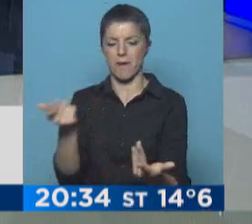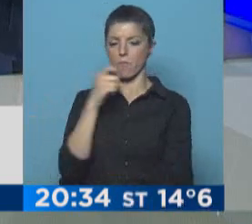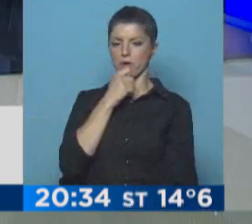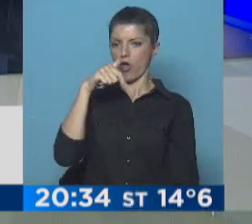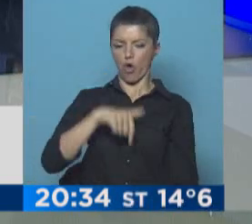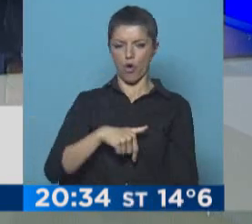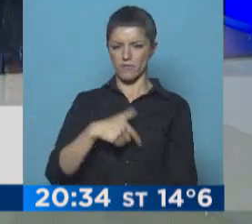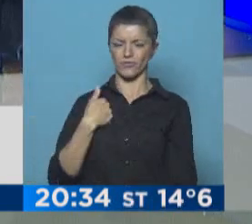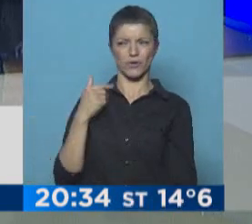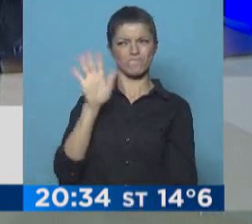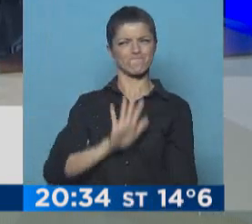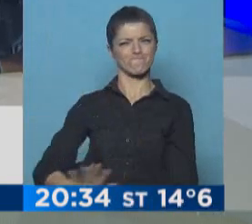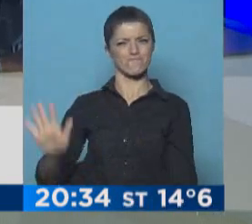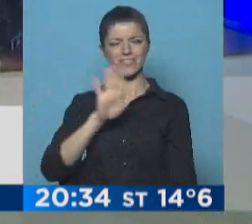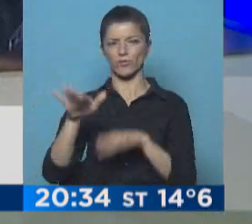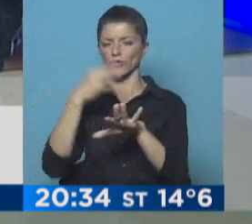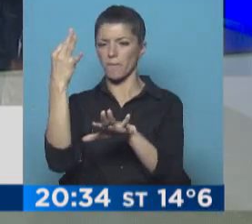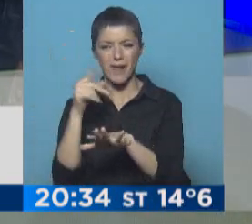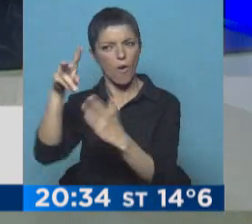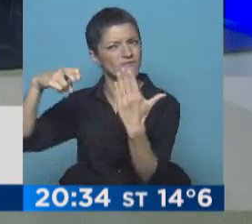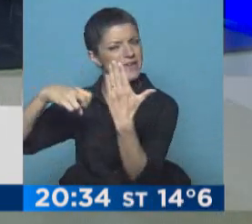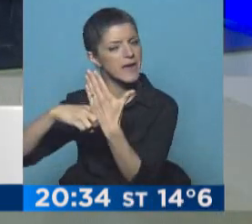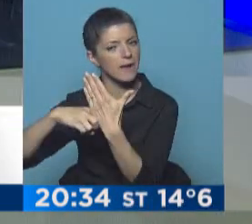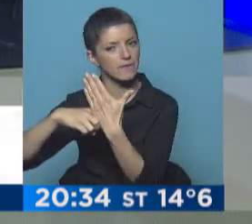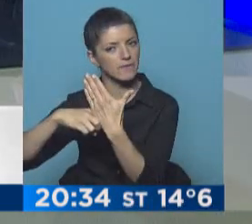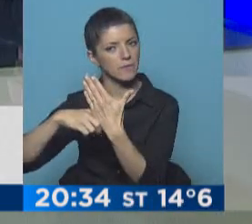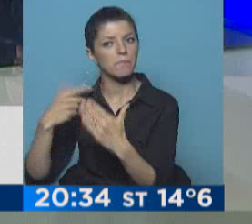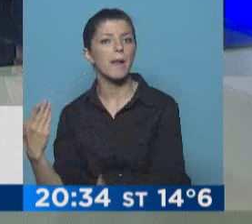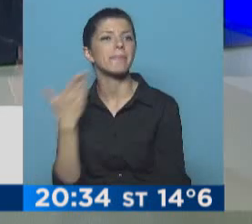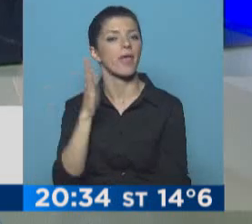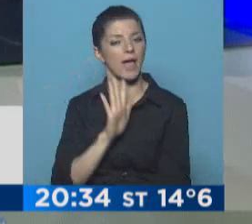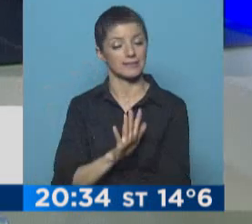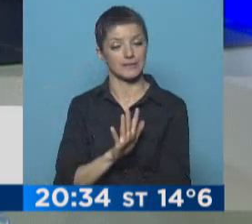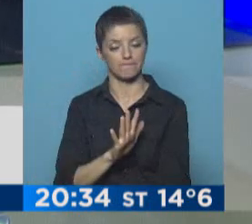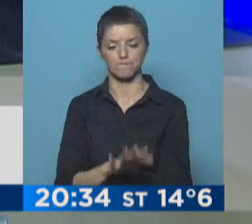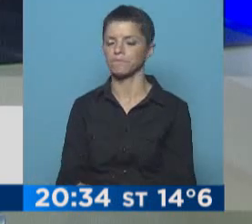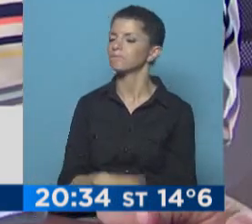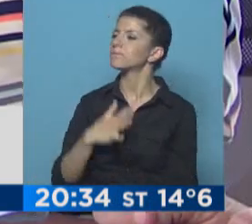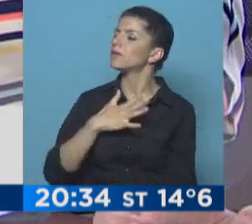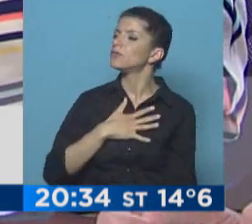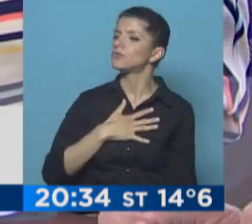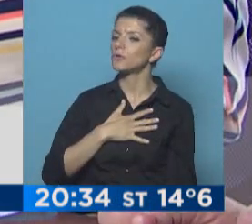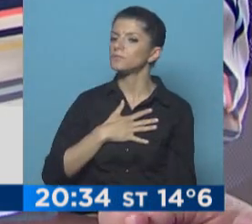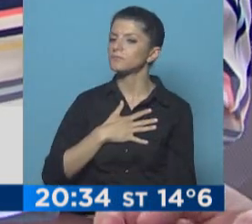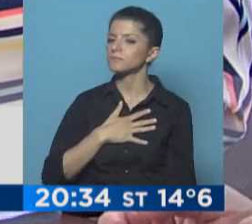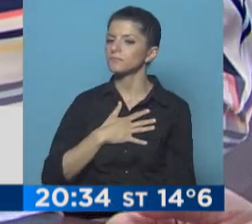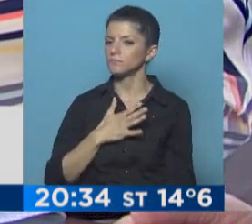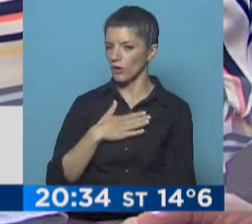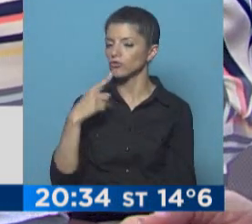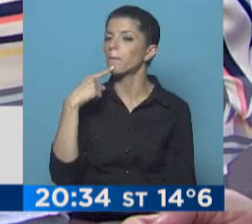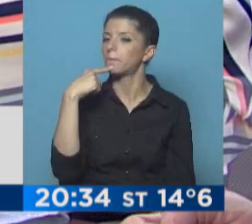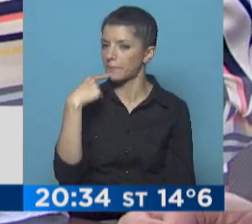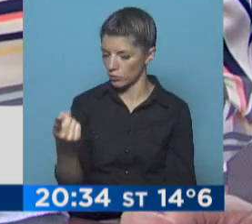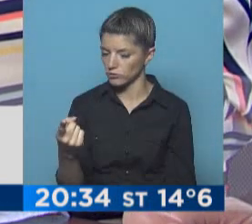Pueda sospechar de los motivos reales de un fiscal para tener hacer un periodo de este tipo a ver Luis no lo lo que preguntaba era